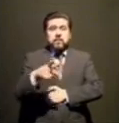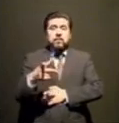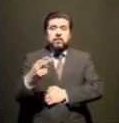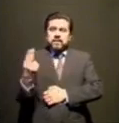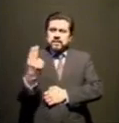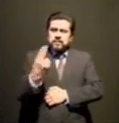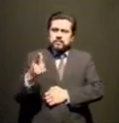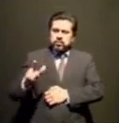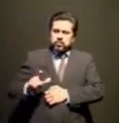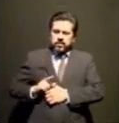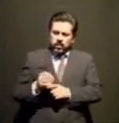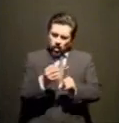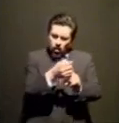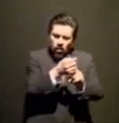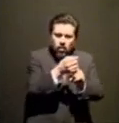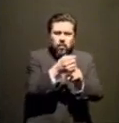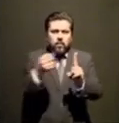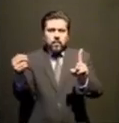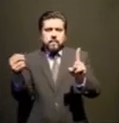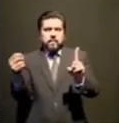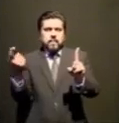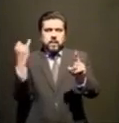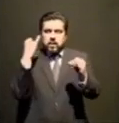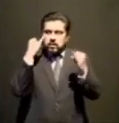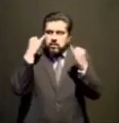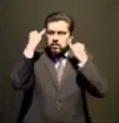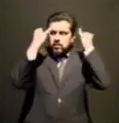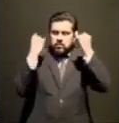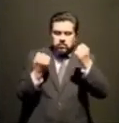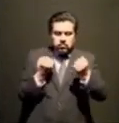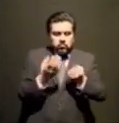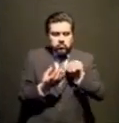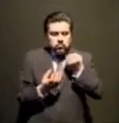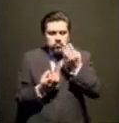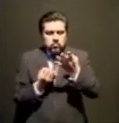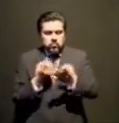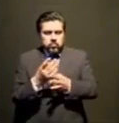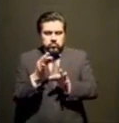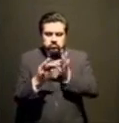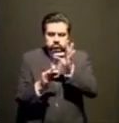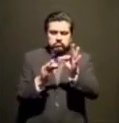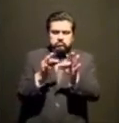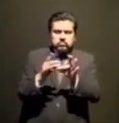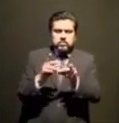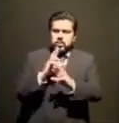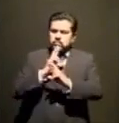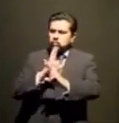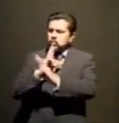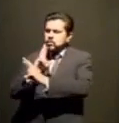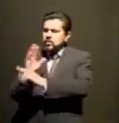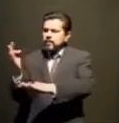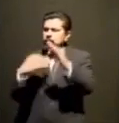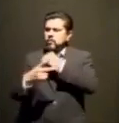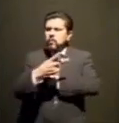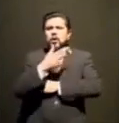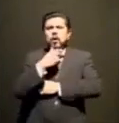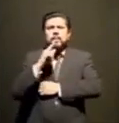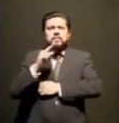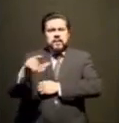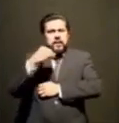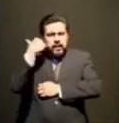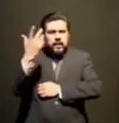bien planeados, ejecutar ideas adecuadas y dar soluciones, porque la gente quiere soluciones,